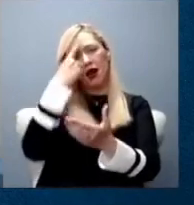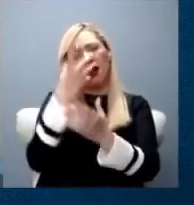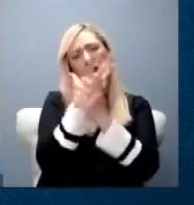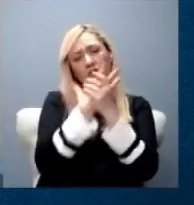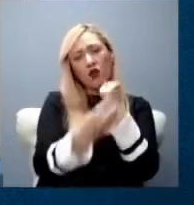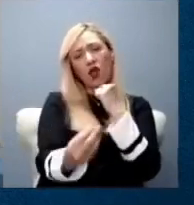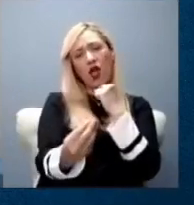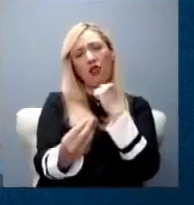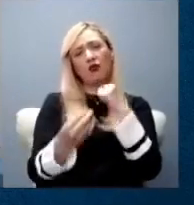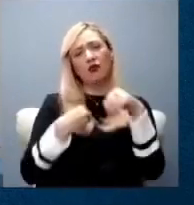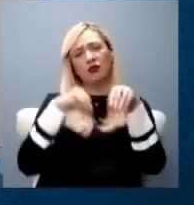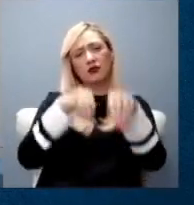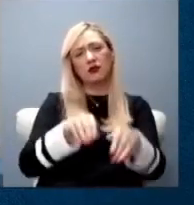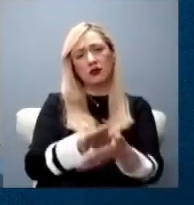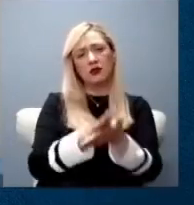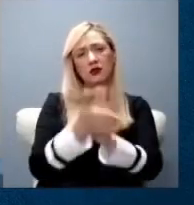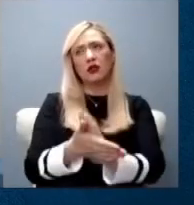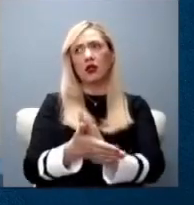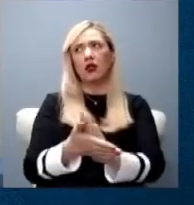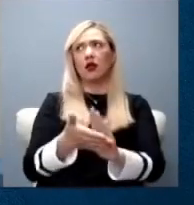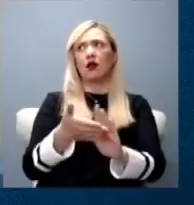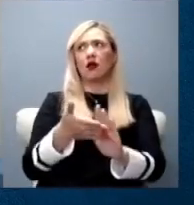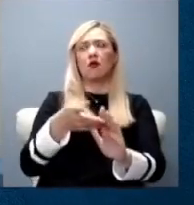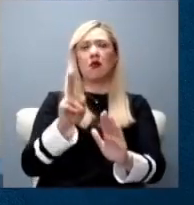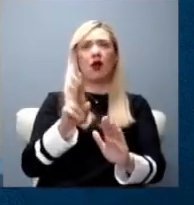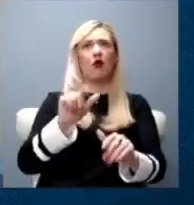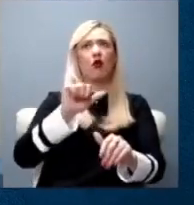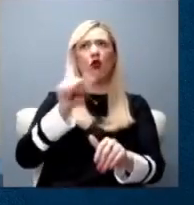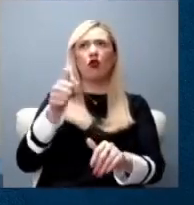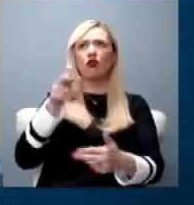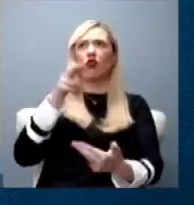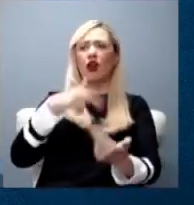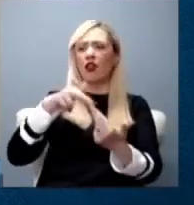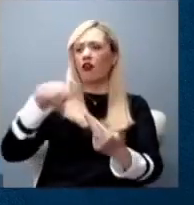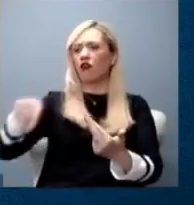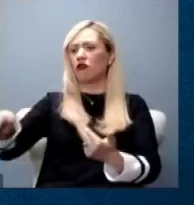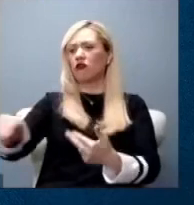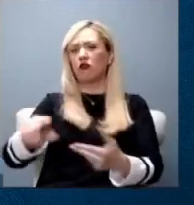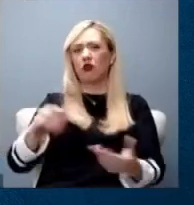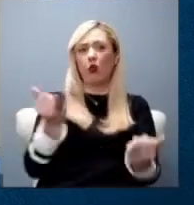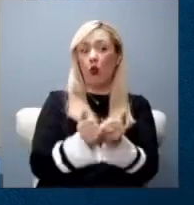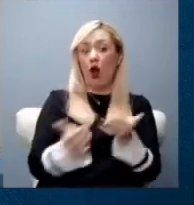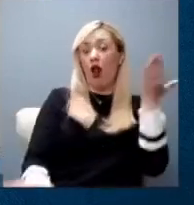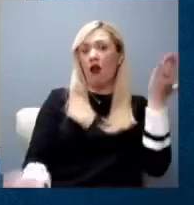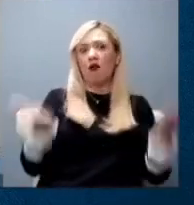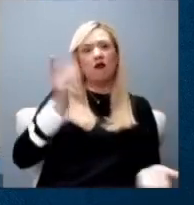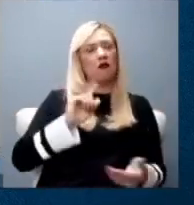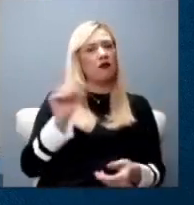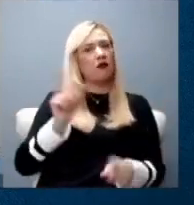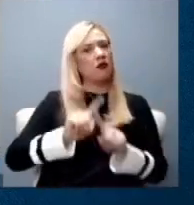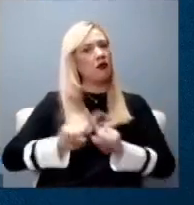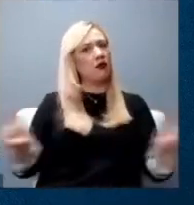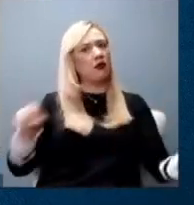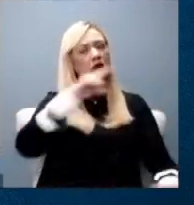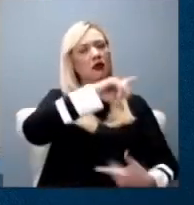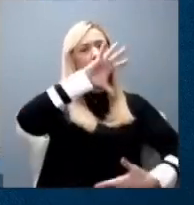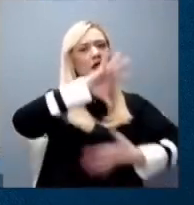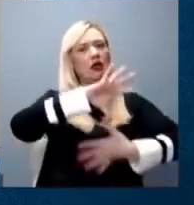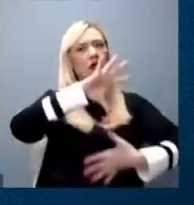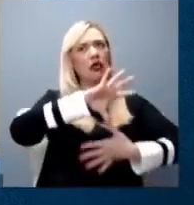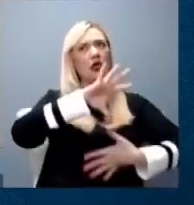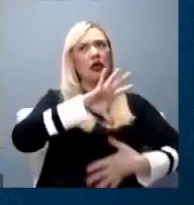se compara con los desarrollos de otros sistemas regionales, ¿no? Me parece que ahí el sistema interamericano tiene como